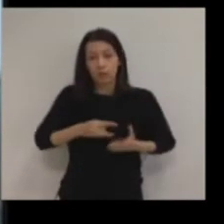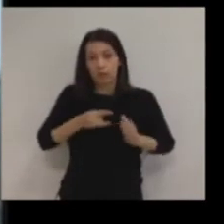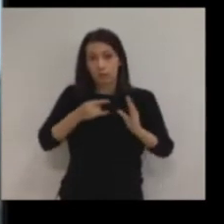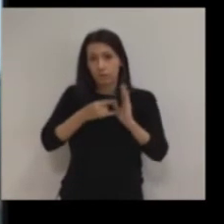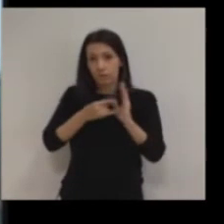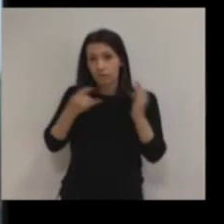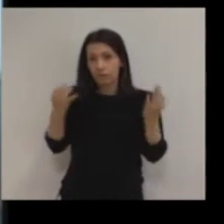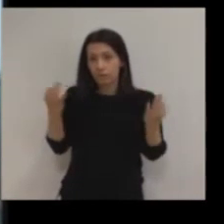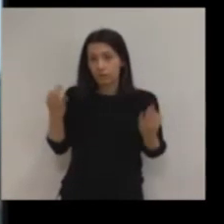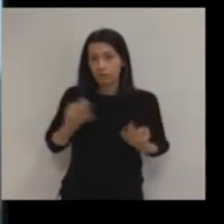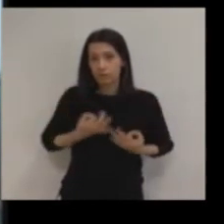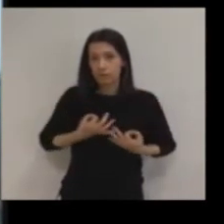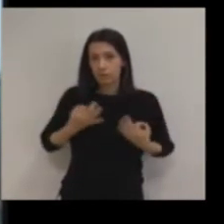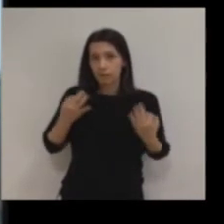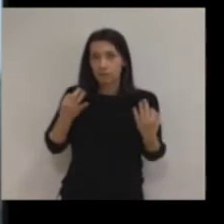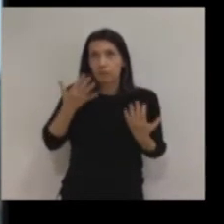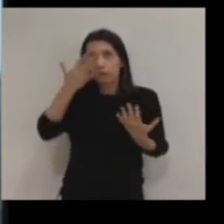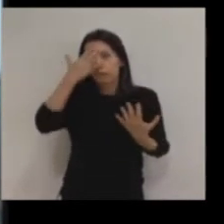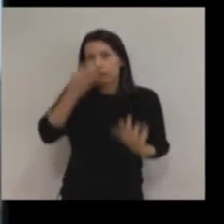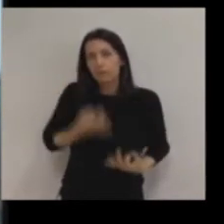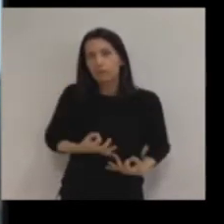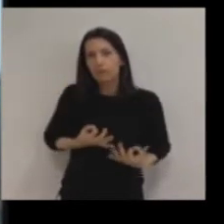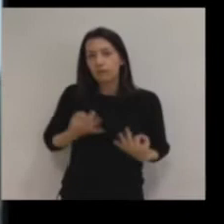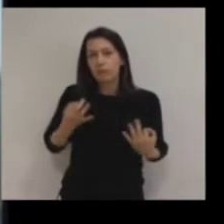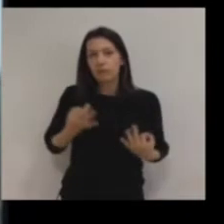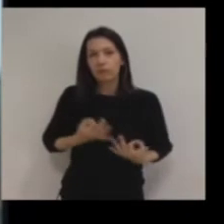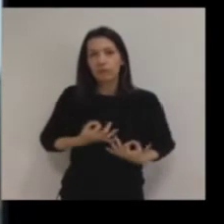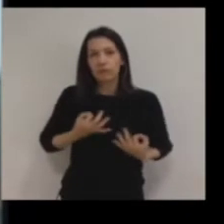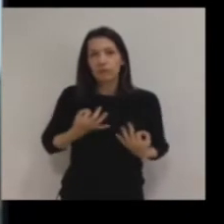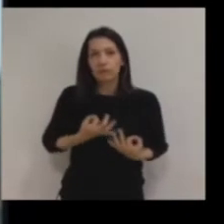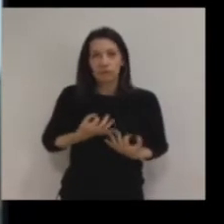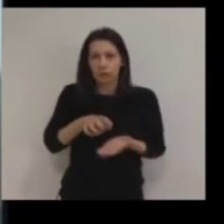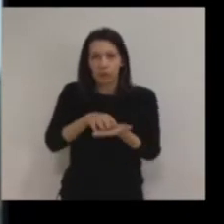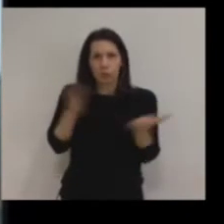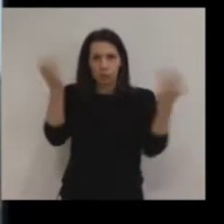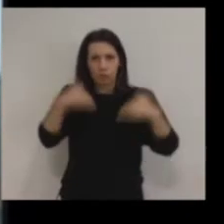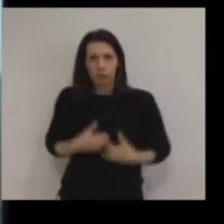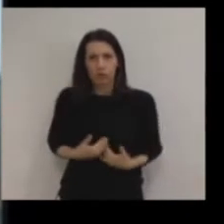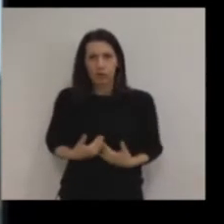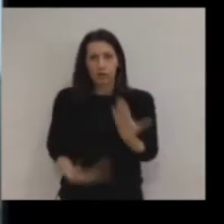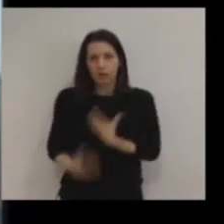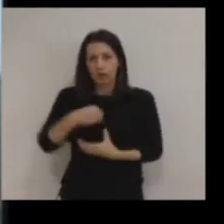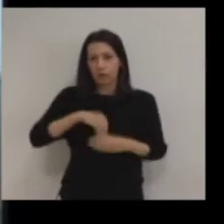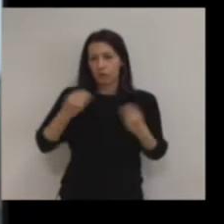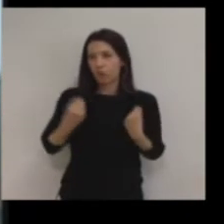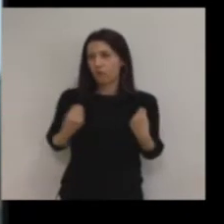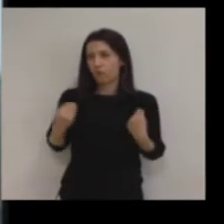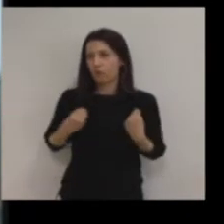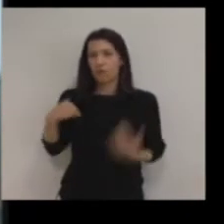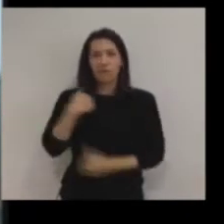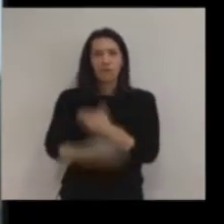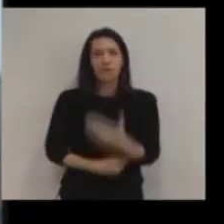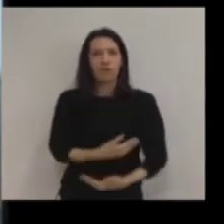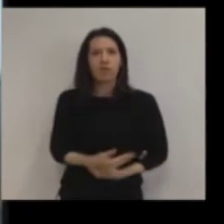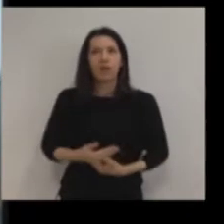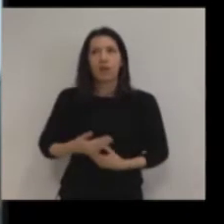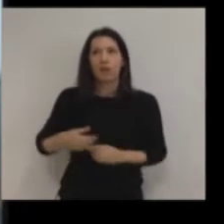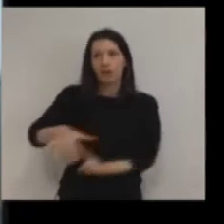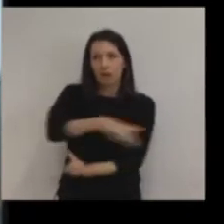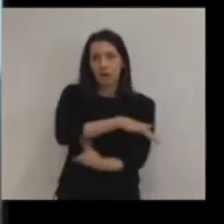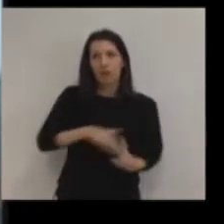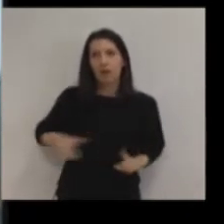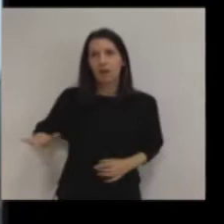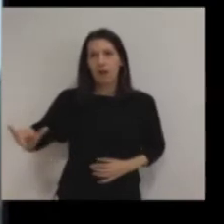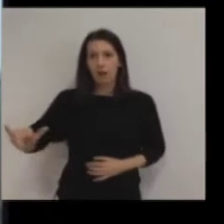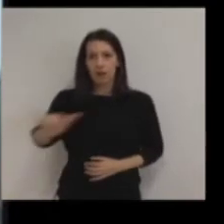tecnologías, creo que nadie lo puede dudar, forman parte de nuestra vida, forman parte de nuestro entorno,